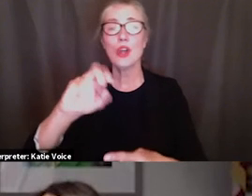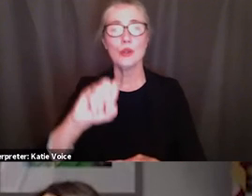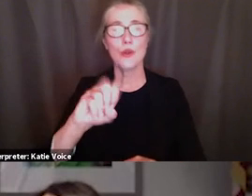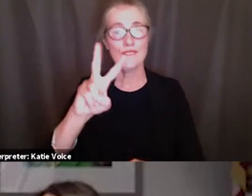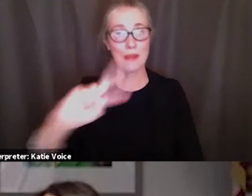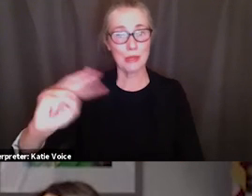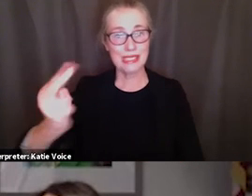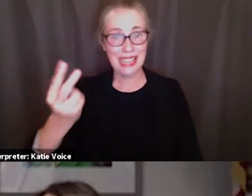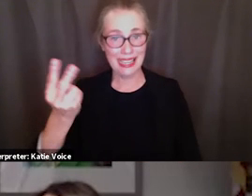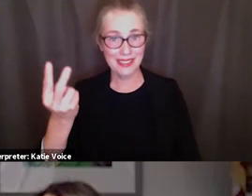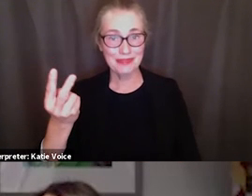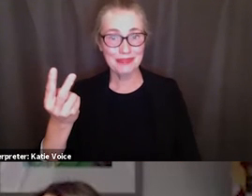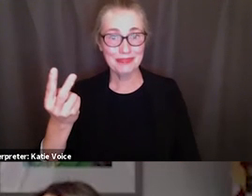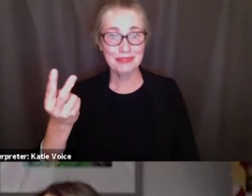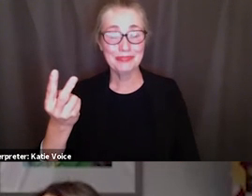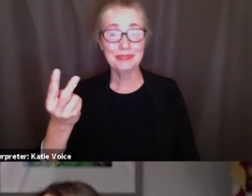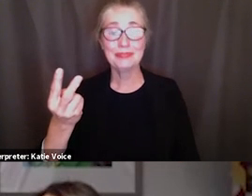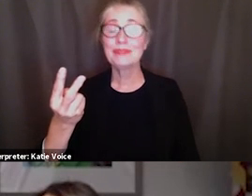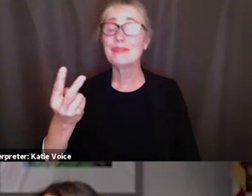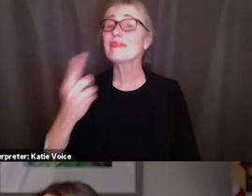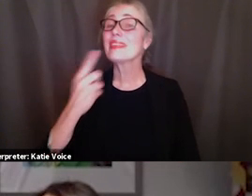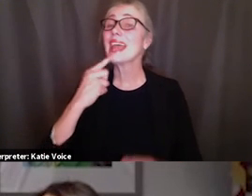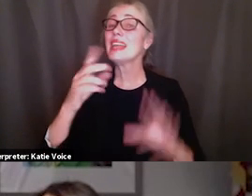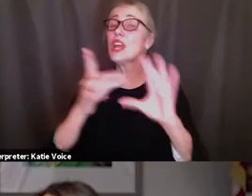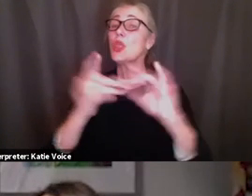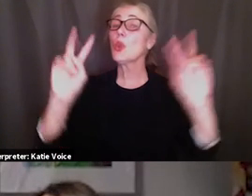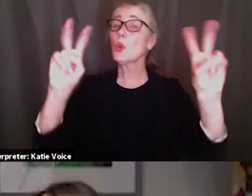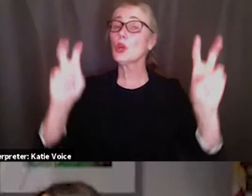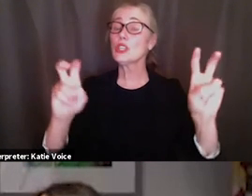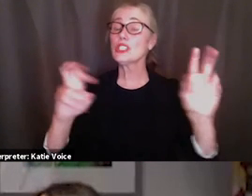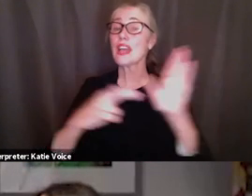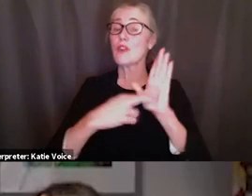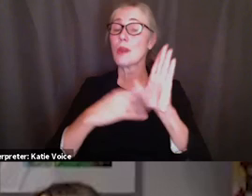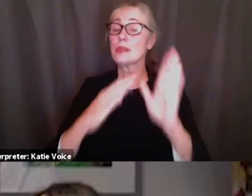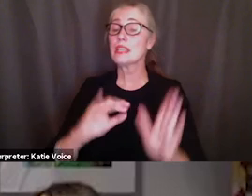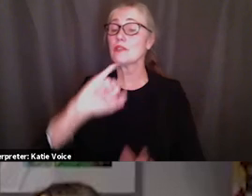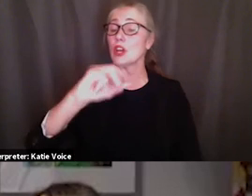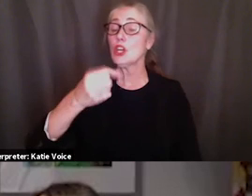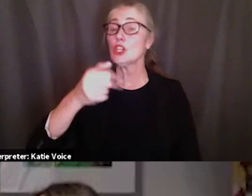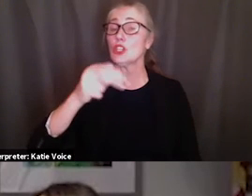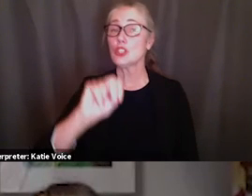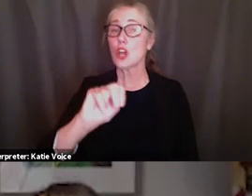noviembre. Y en las palabras del representante John Lewis,